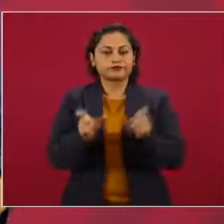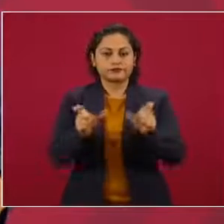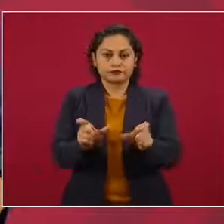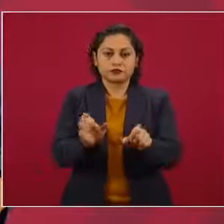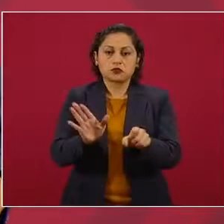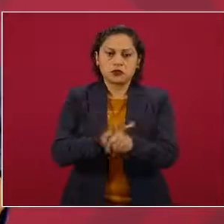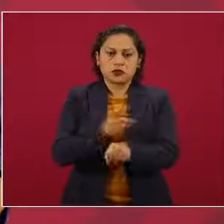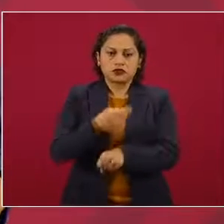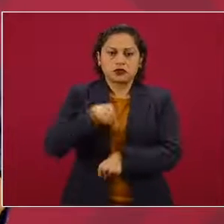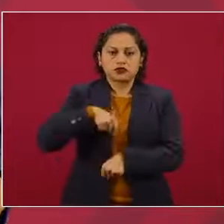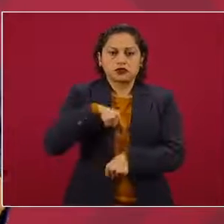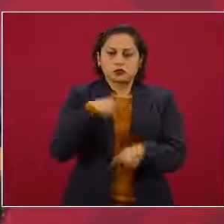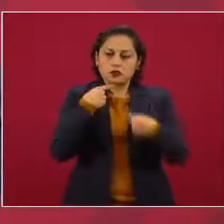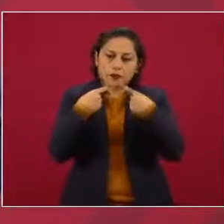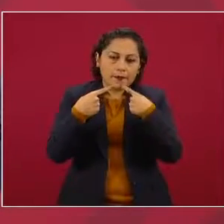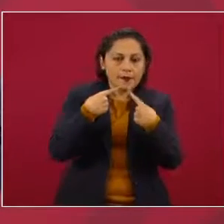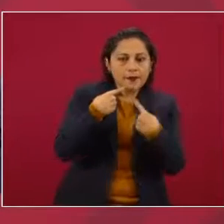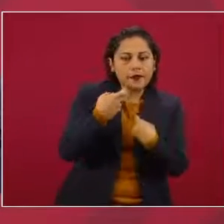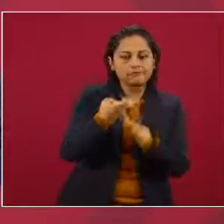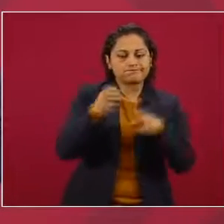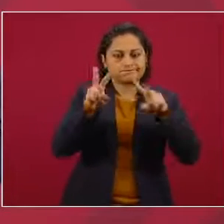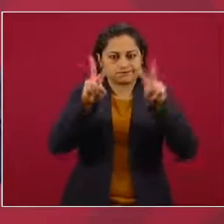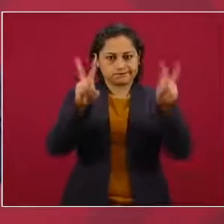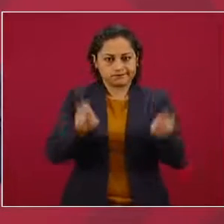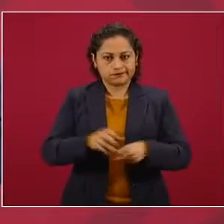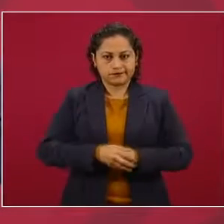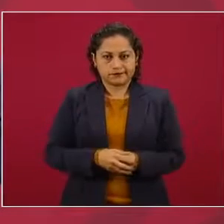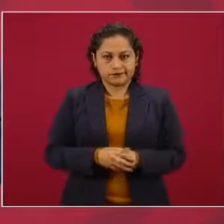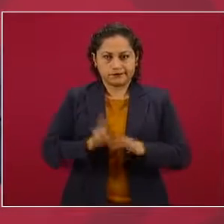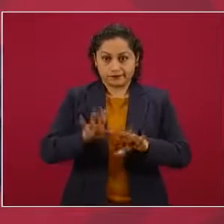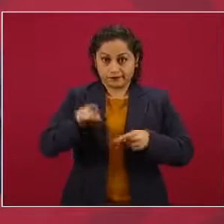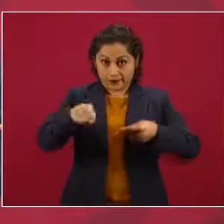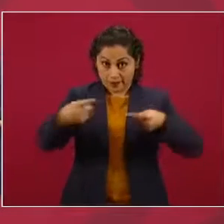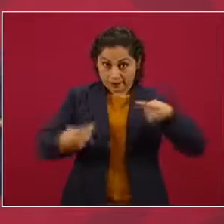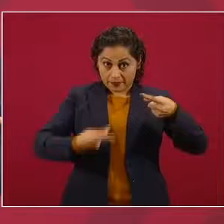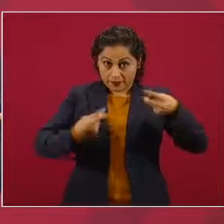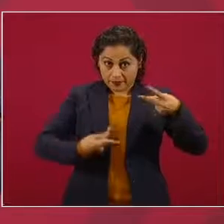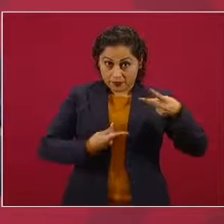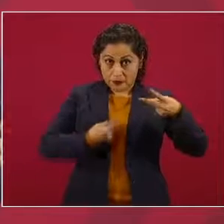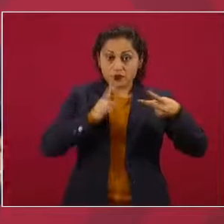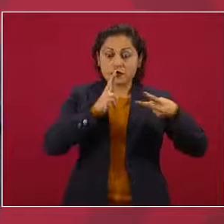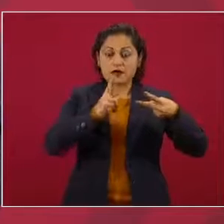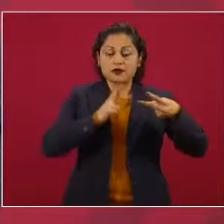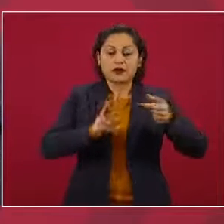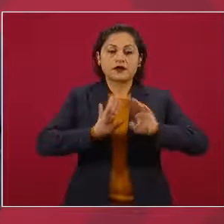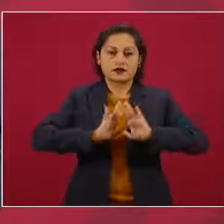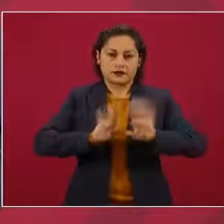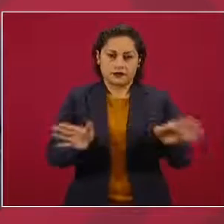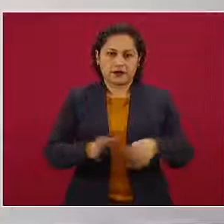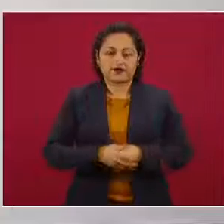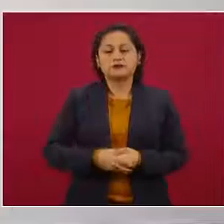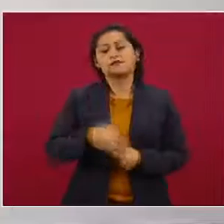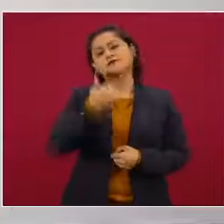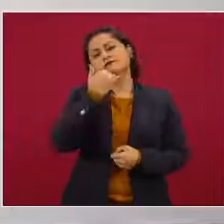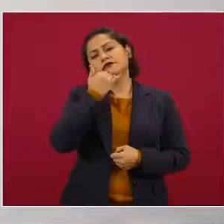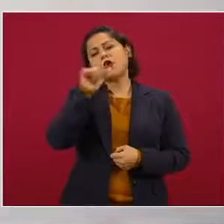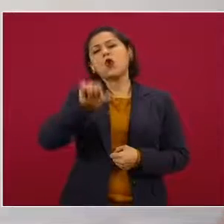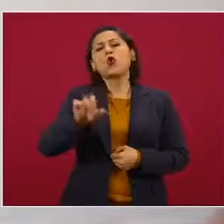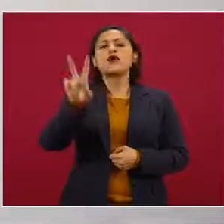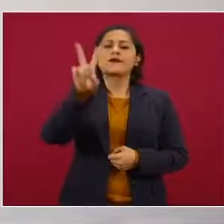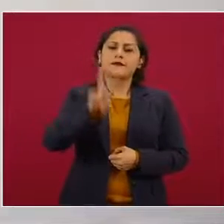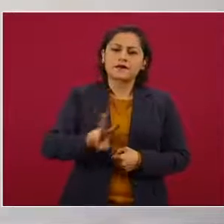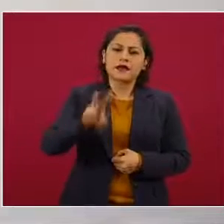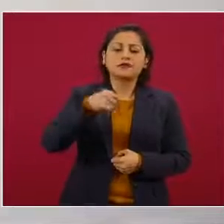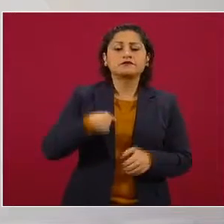Entonces, ya contesté las dos preguntas. Es viernes. Tengo que ir